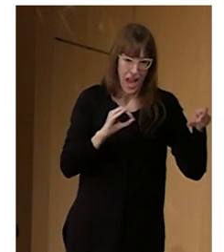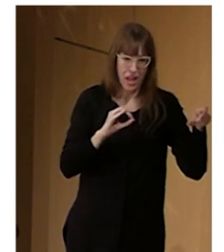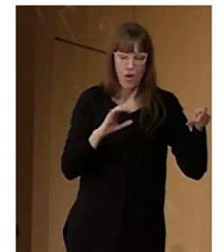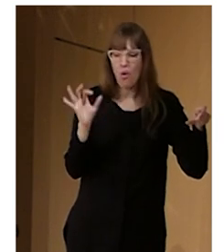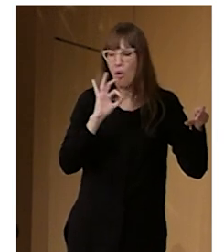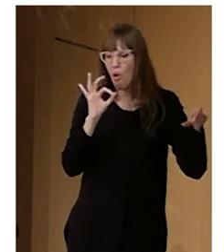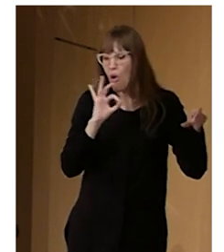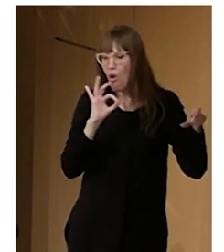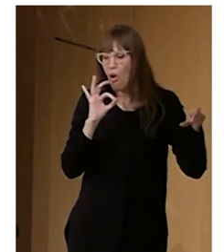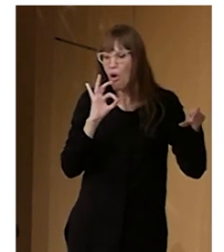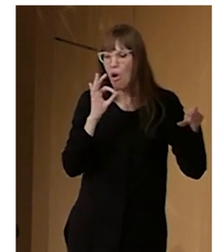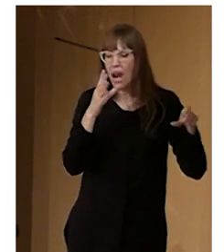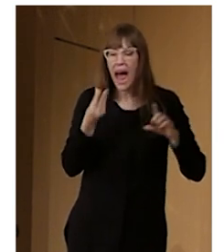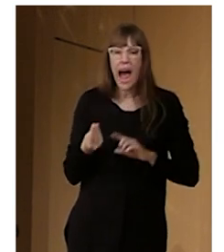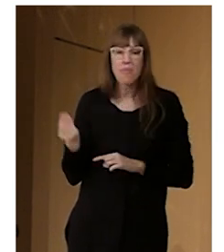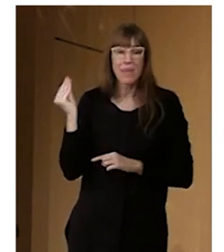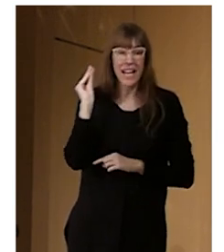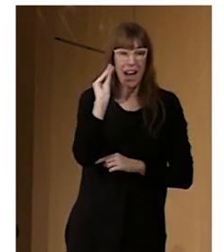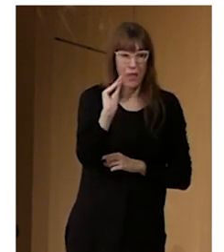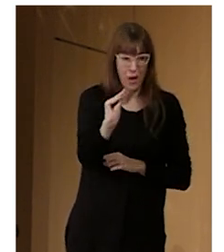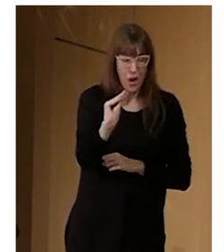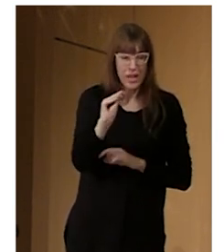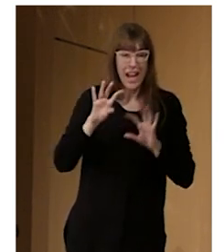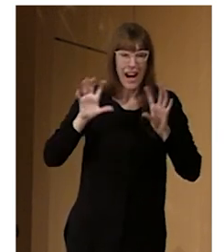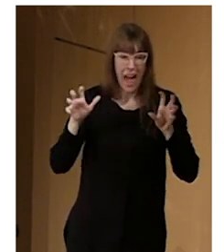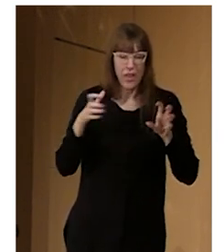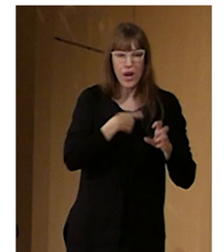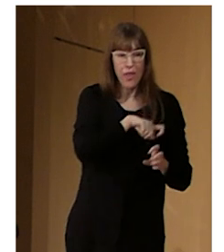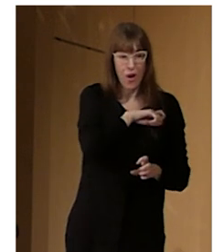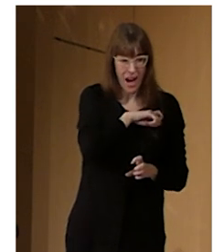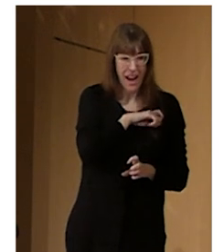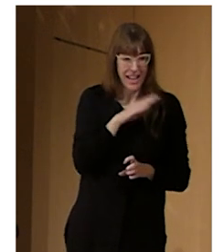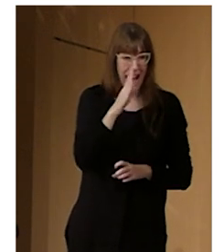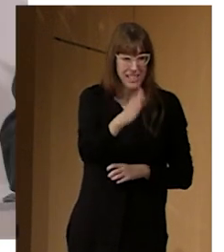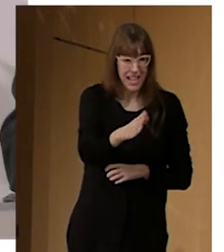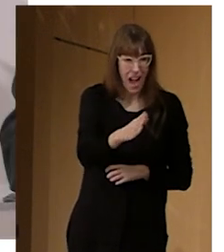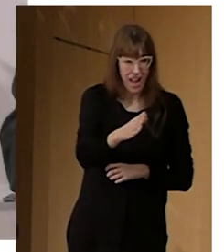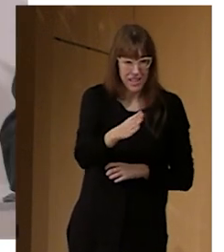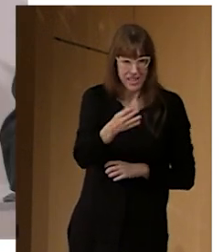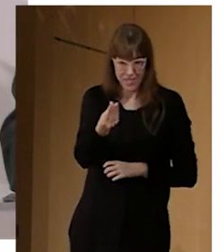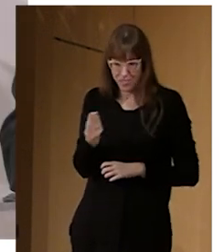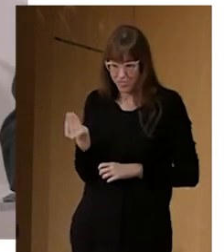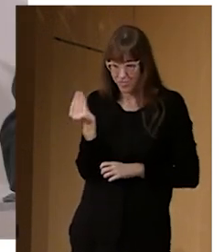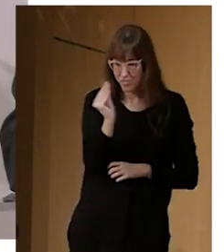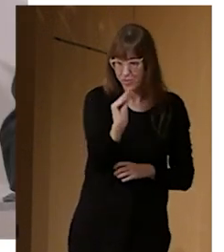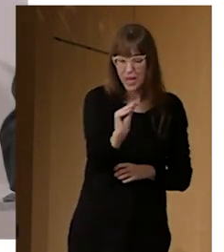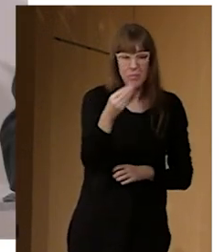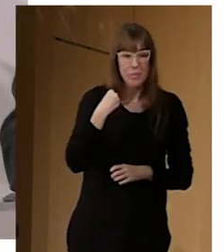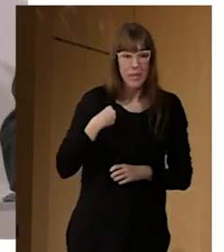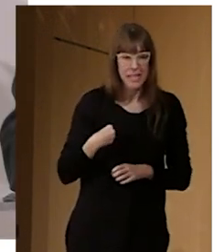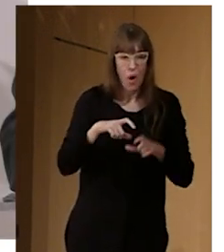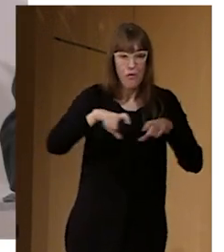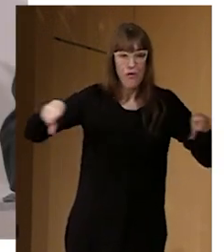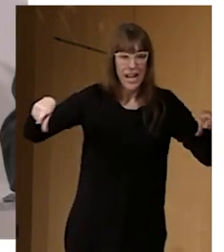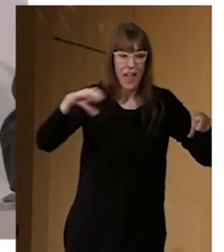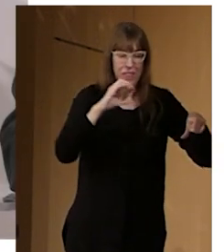aplicación de radio clásica de radio nacional porque es un contenedor donde dirigimos también las grabaciones de parte de